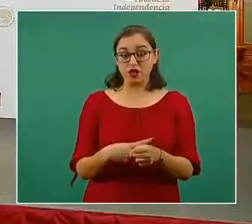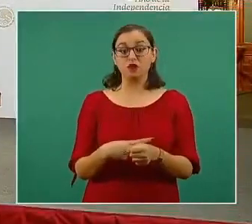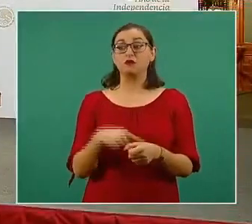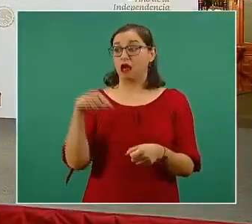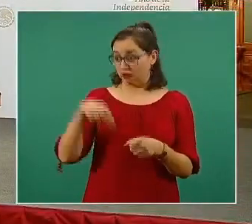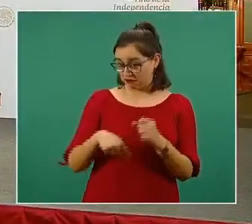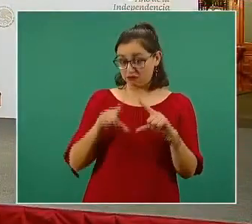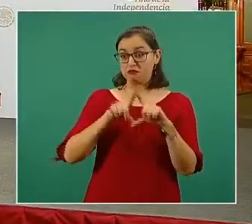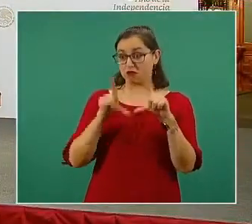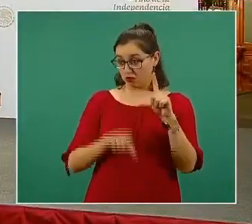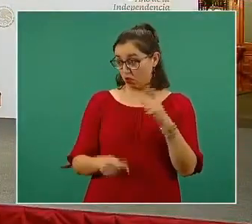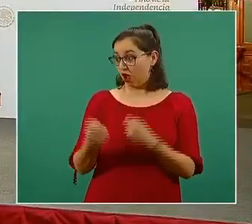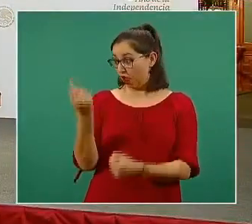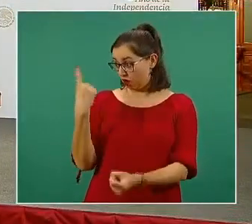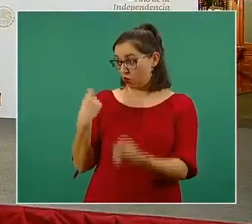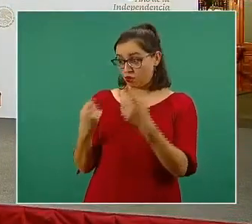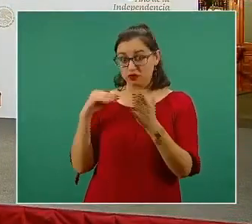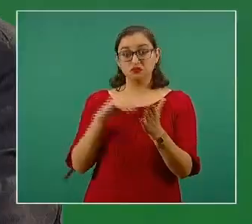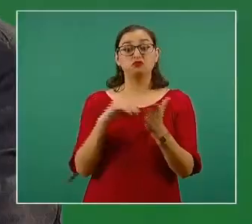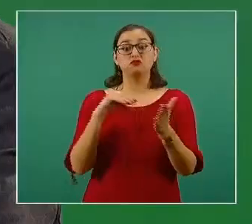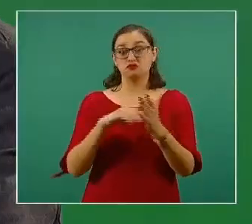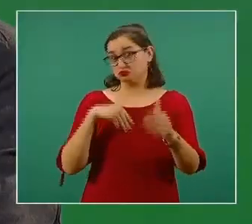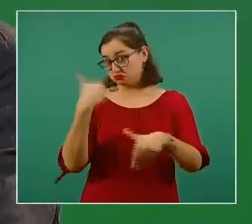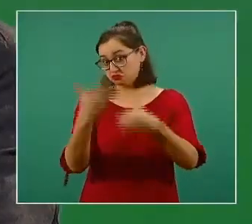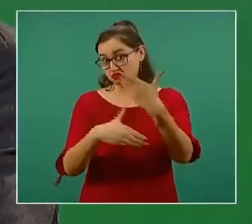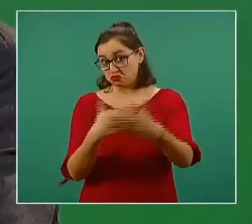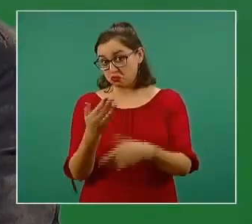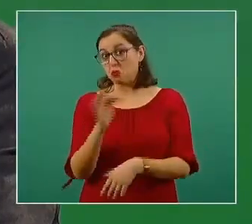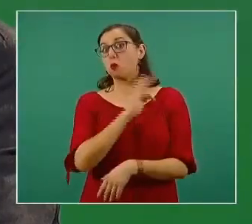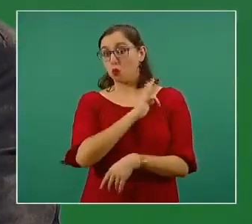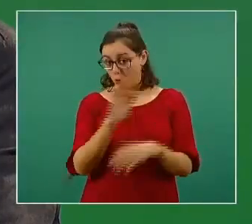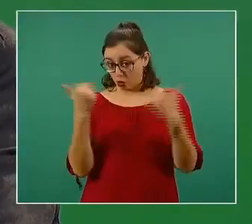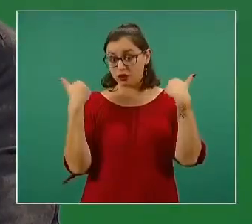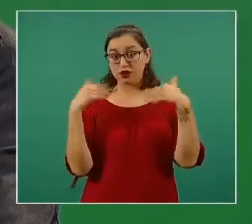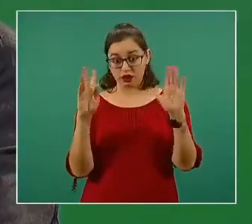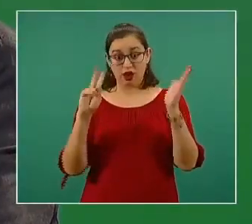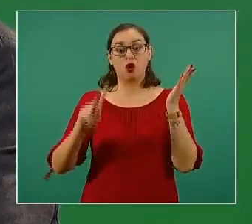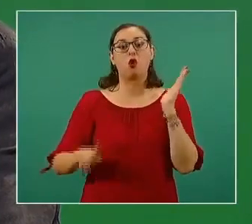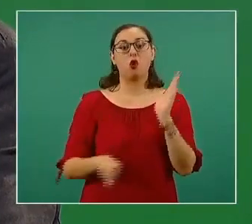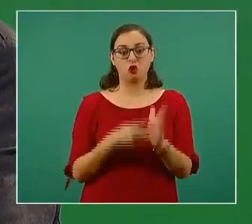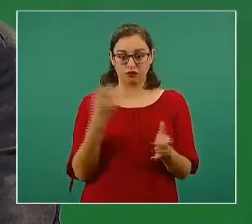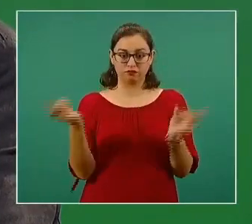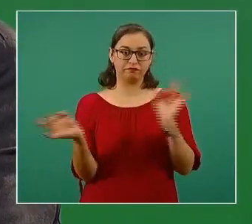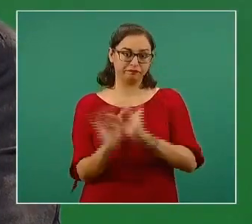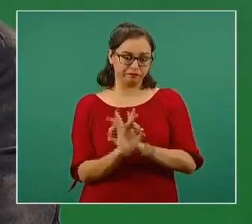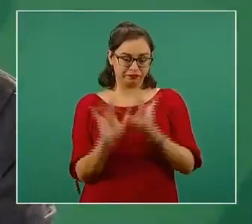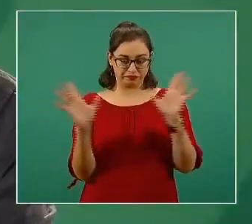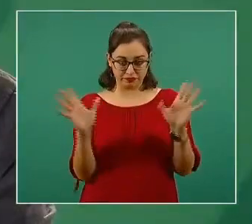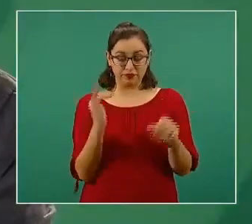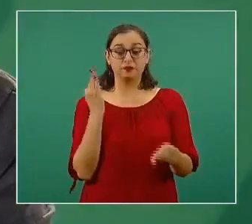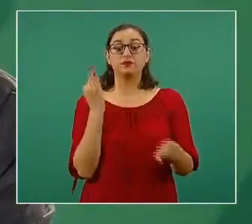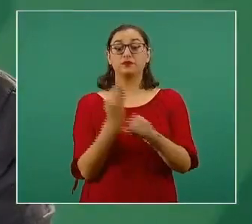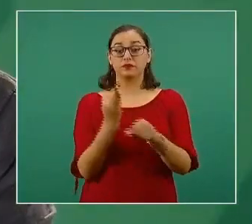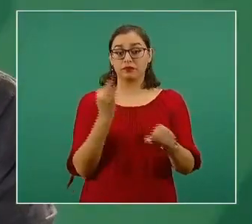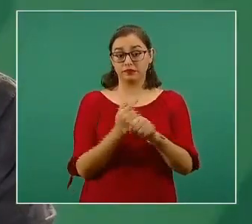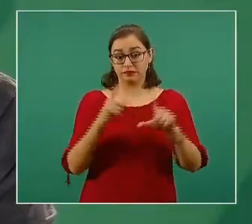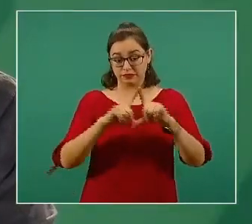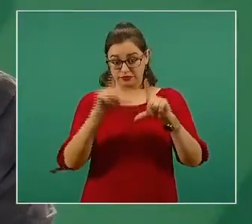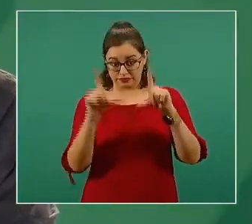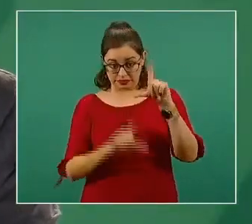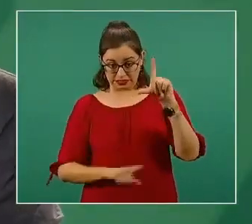en México, puede reemerger la epidemia. En este momento, 31 de las 32 entidades